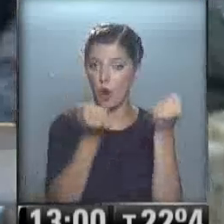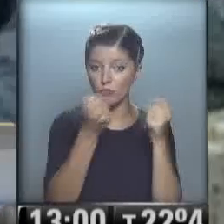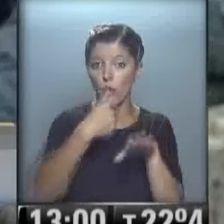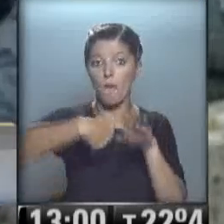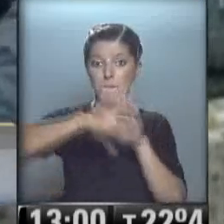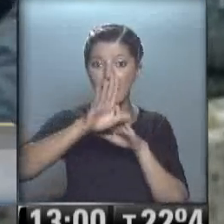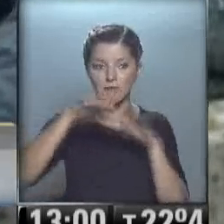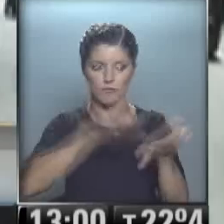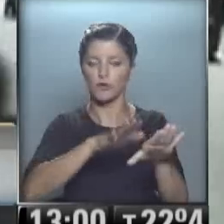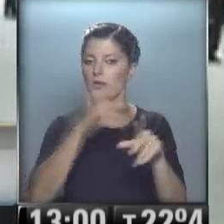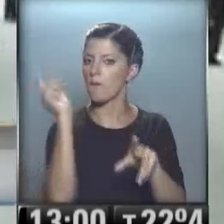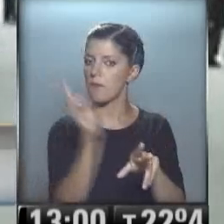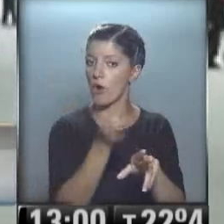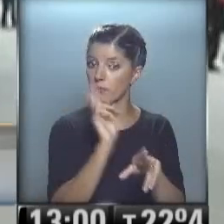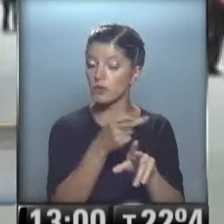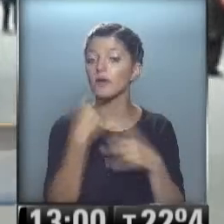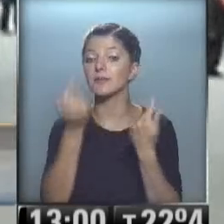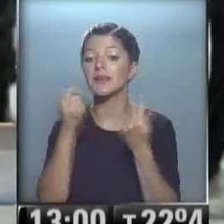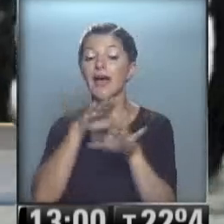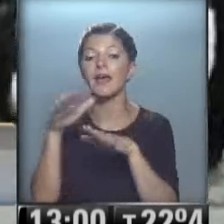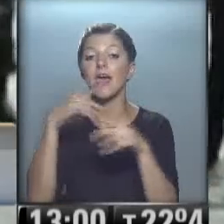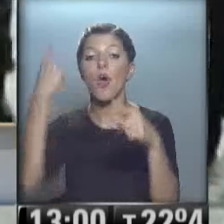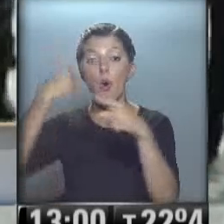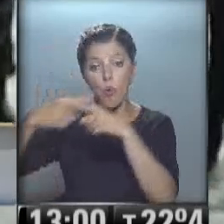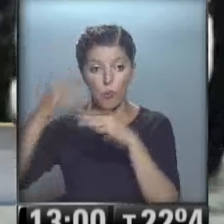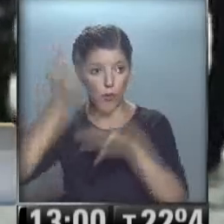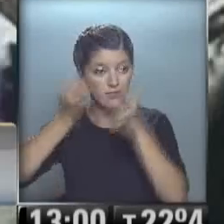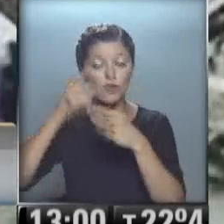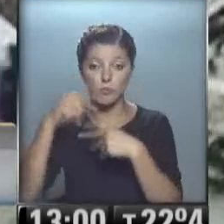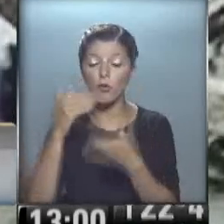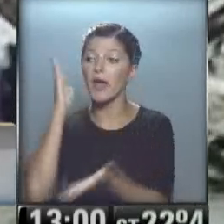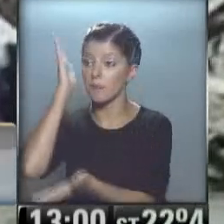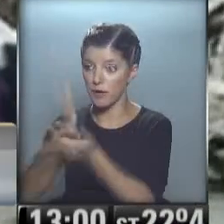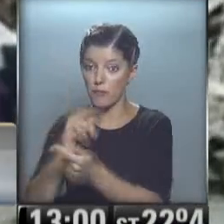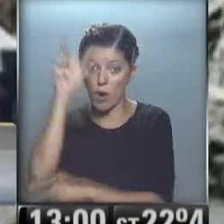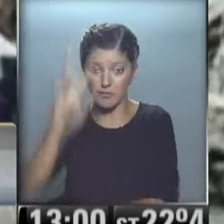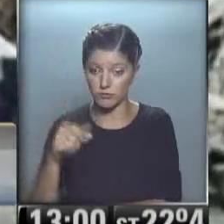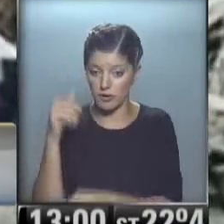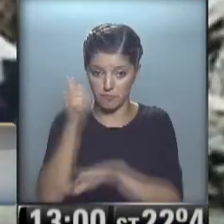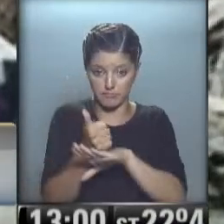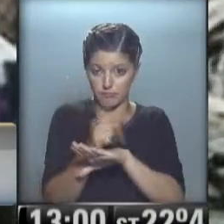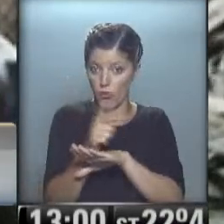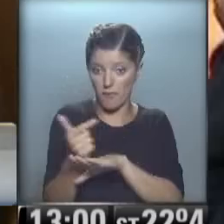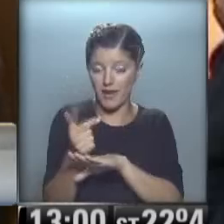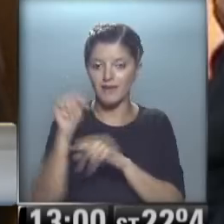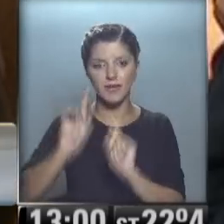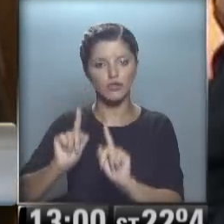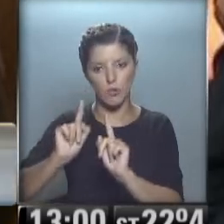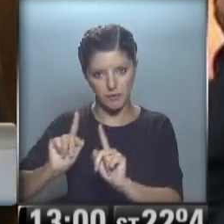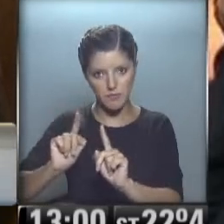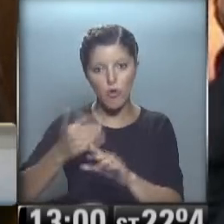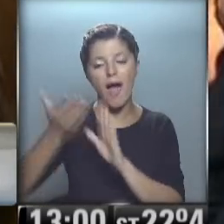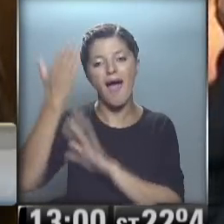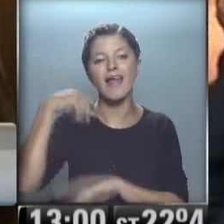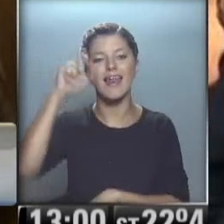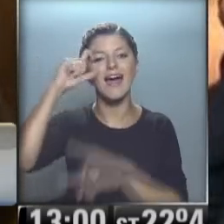5 vehículos y permitían la celebración de juicios en ausencia de los acusados, medida que afecta a la ex primera